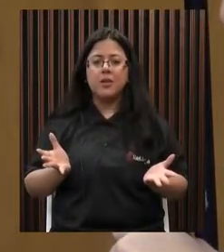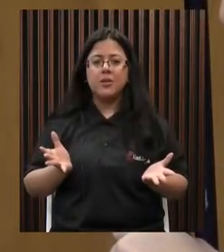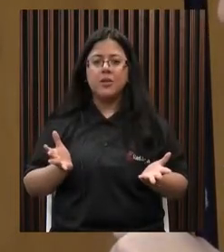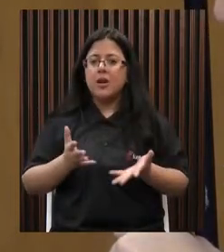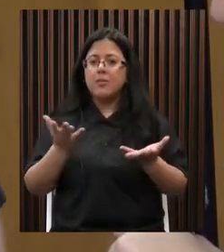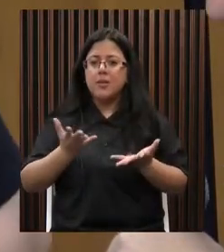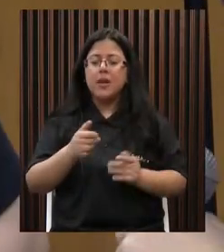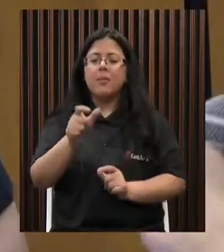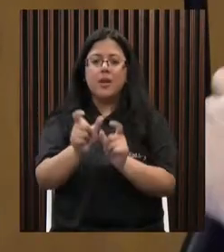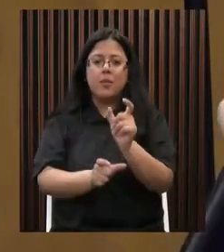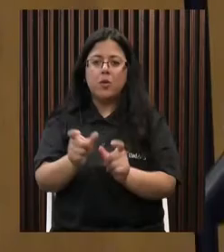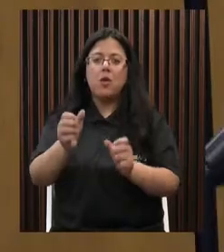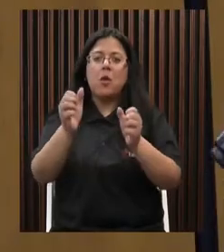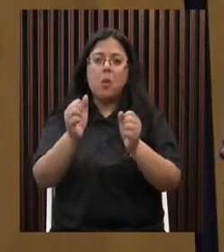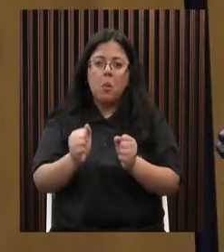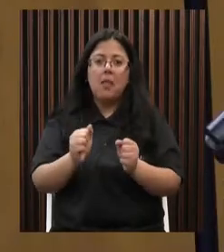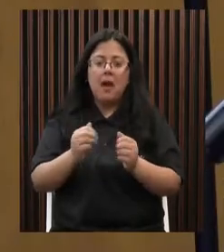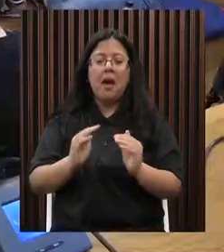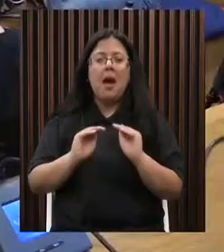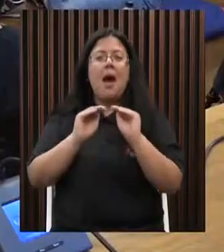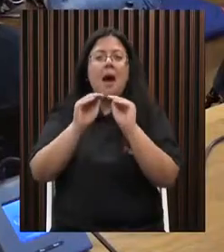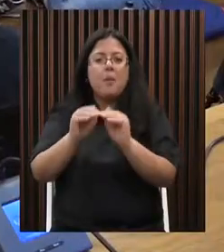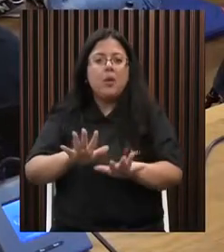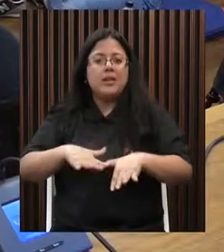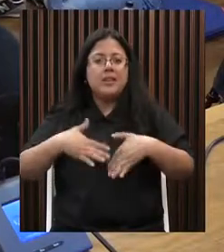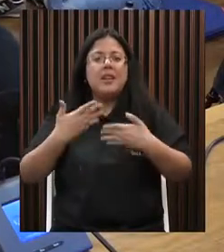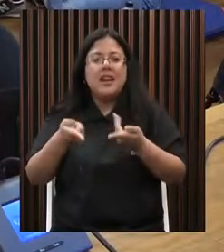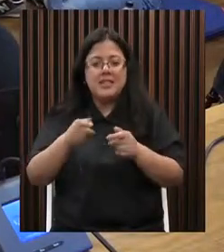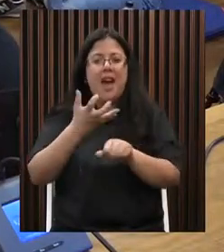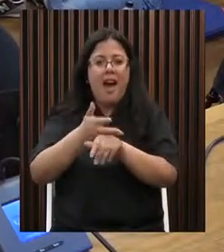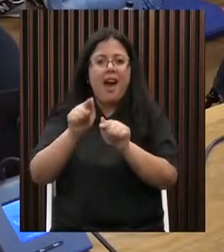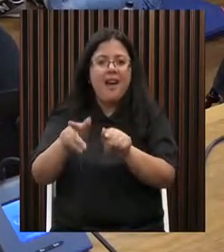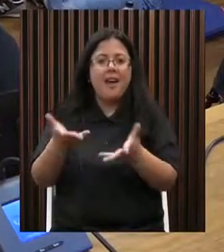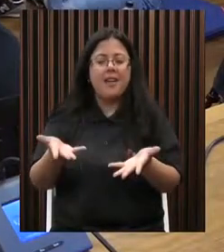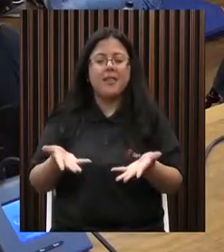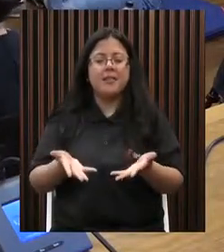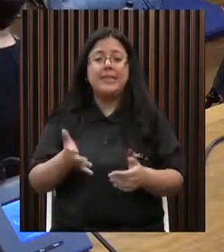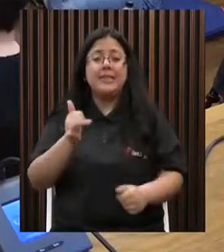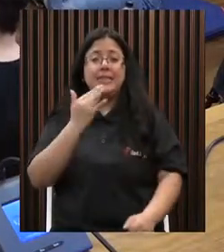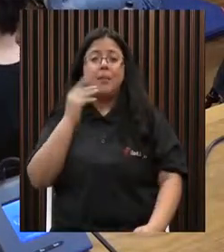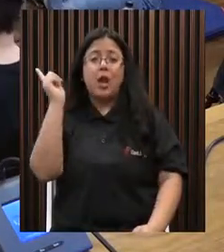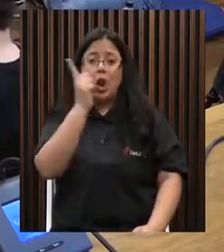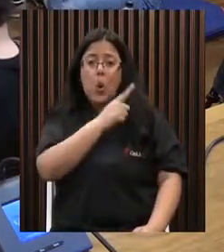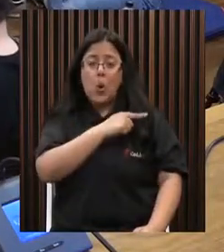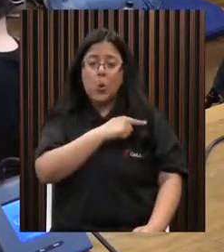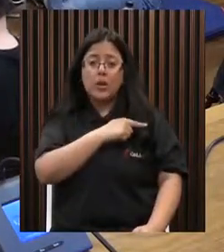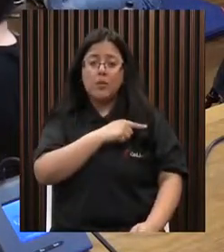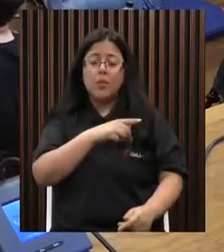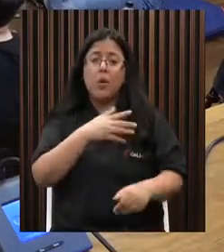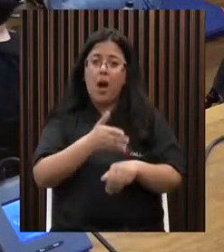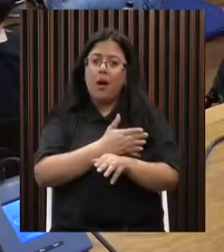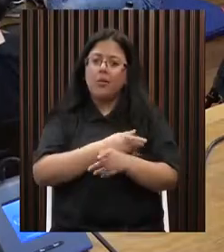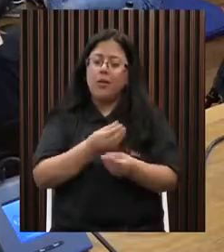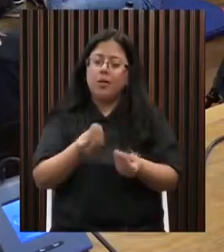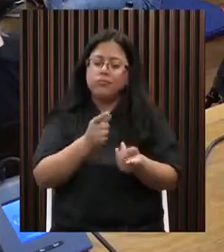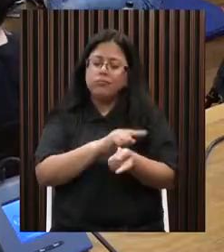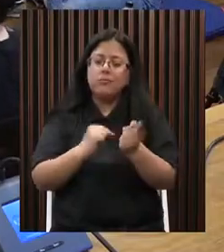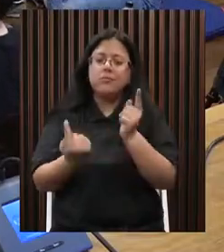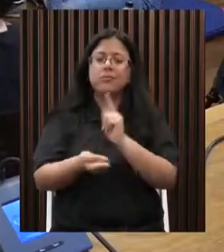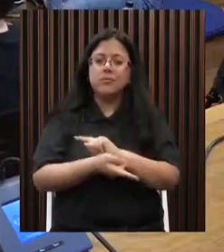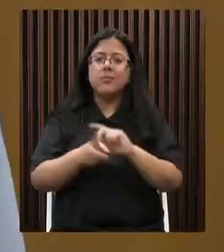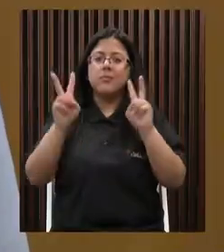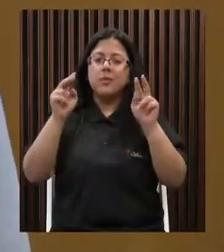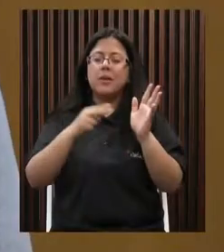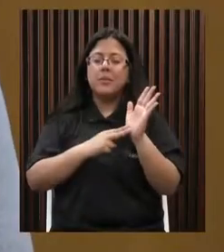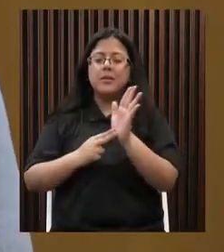para que las personas se sientan apoyadas y sientan que eso está ahí. Y lo último, antes de pasar ya a la otra parte de